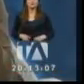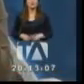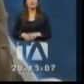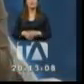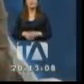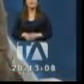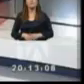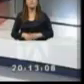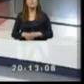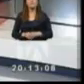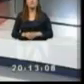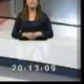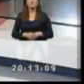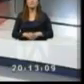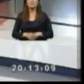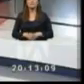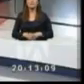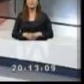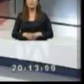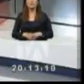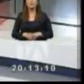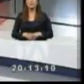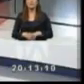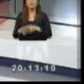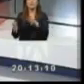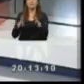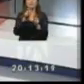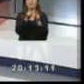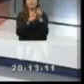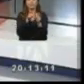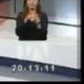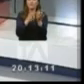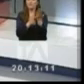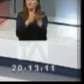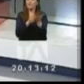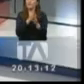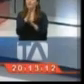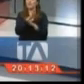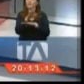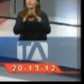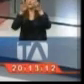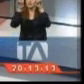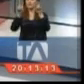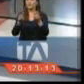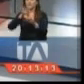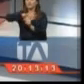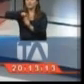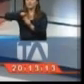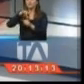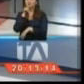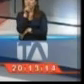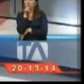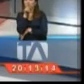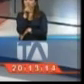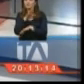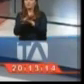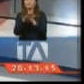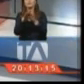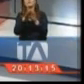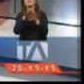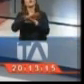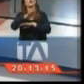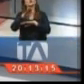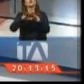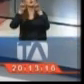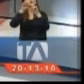Samaniego, 24 horas. Y analistas se muestran preocupados ante el silencio de la Cancillería ecuatoriana sobre la situación de